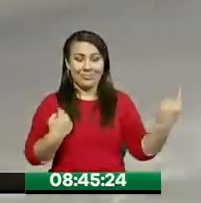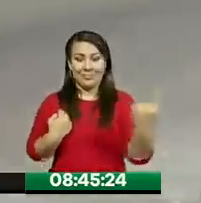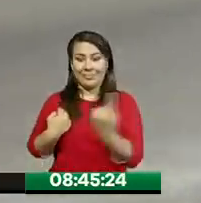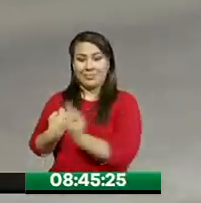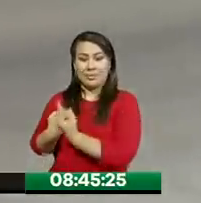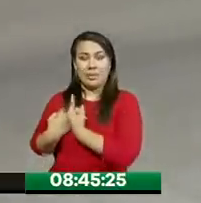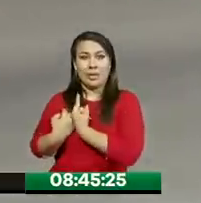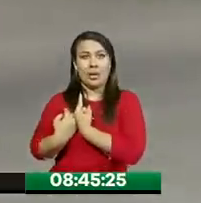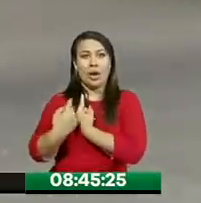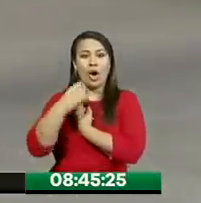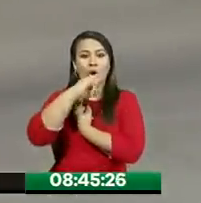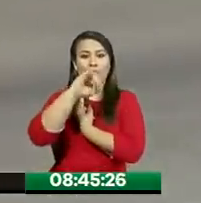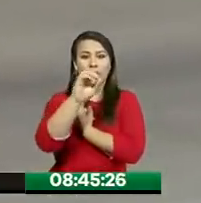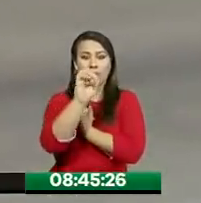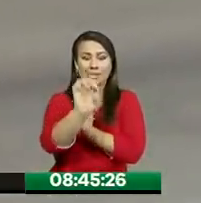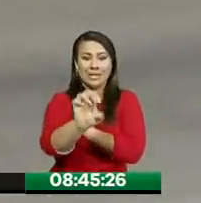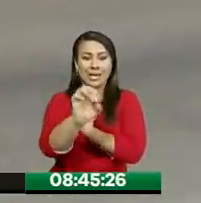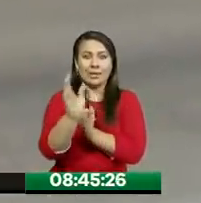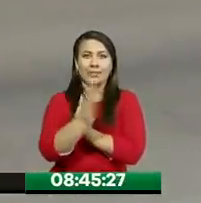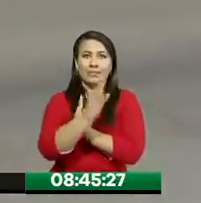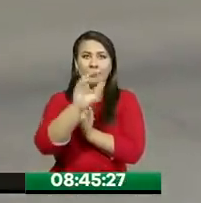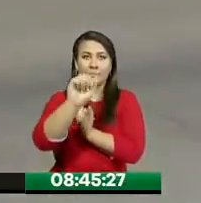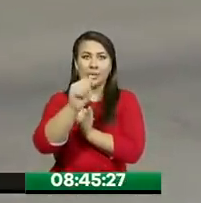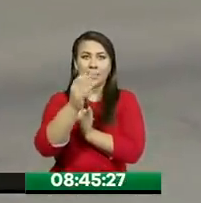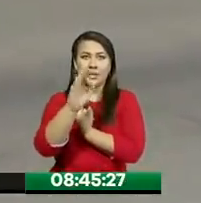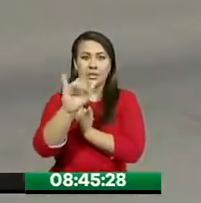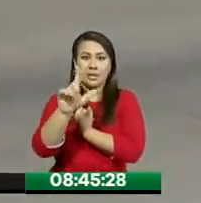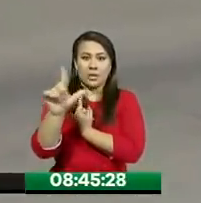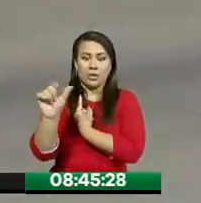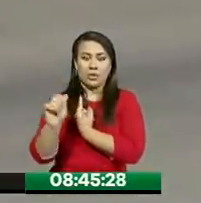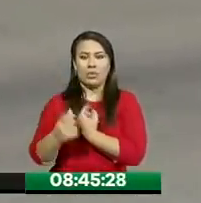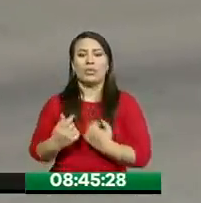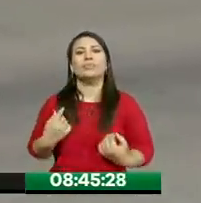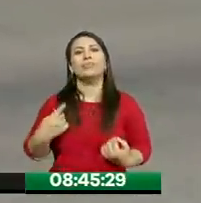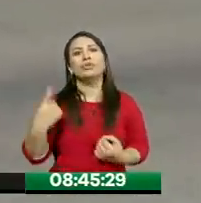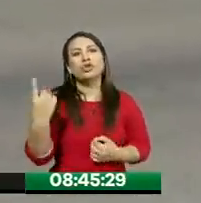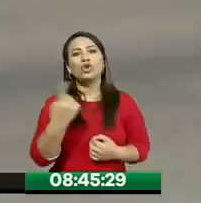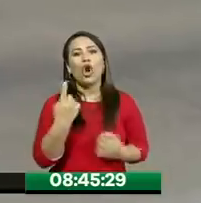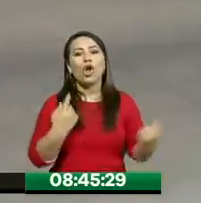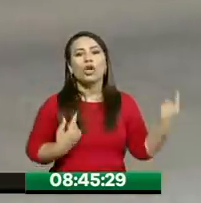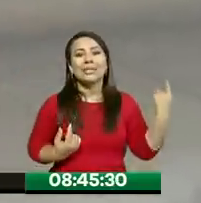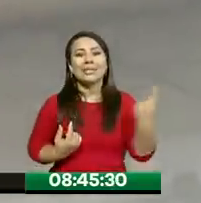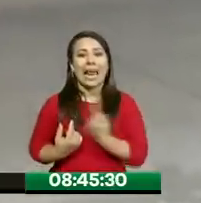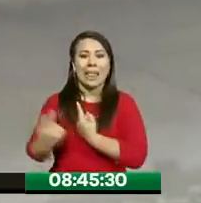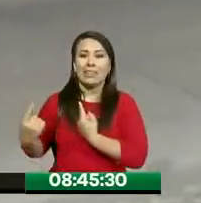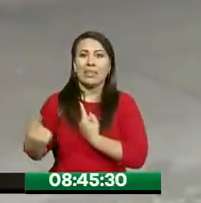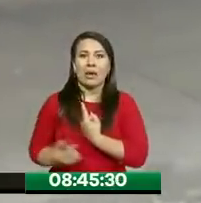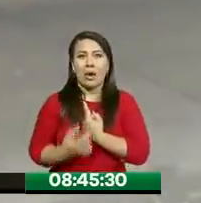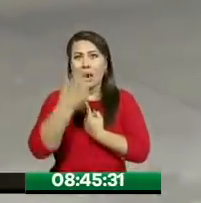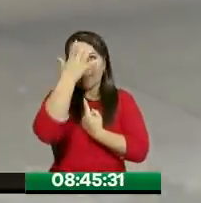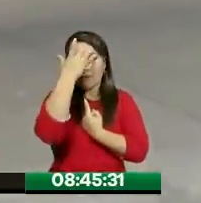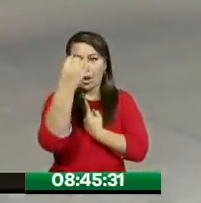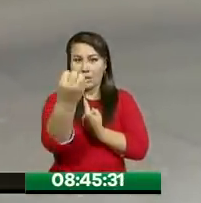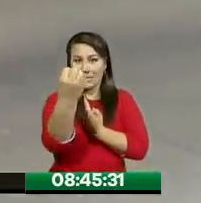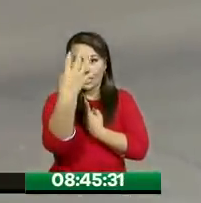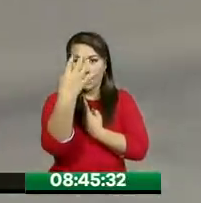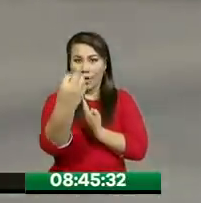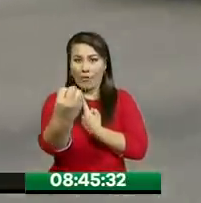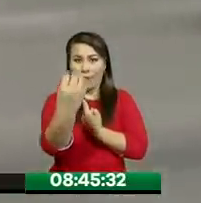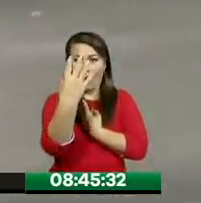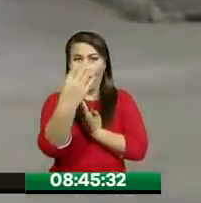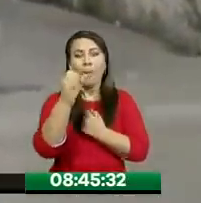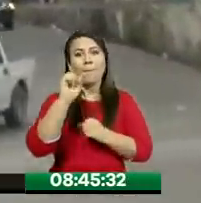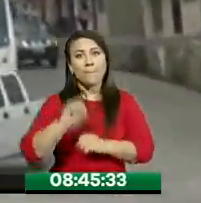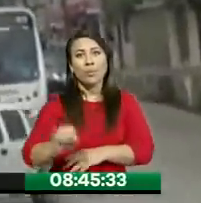estos descarados, niños, para ocultar el alcaloide. 3 vehículos también fueron retenidos por